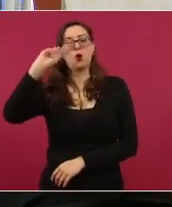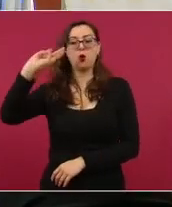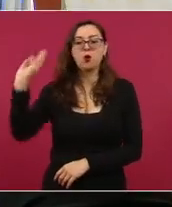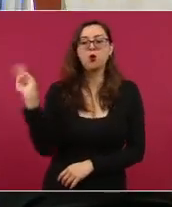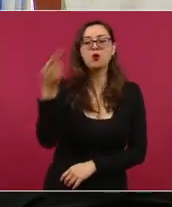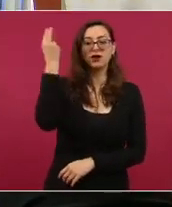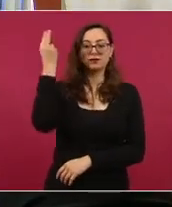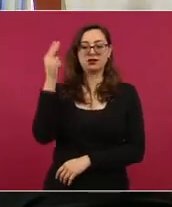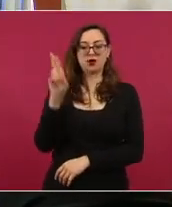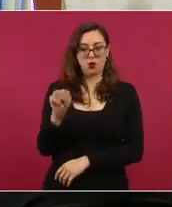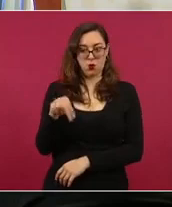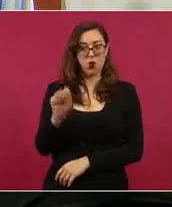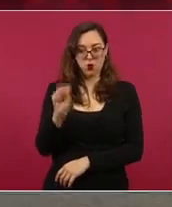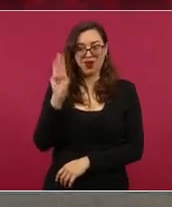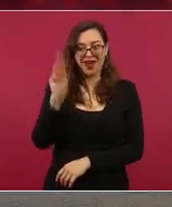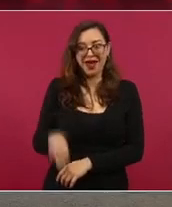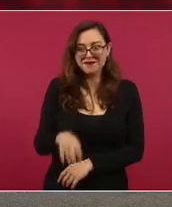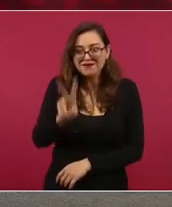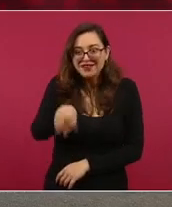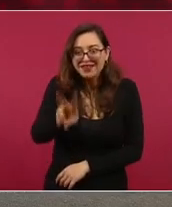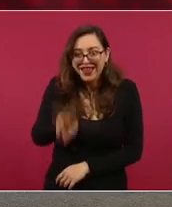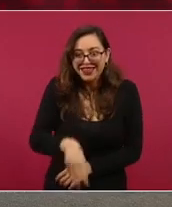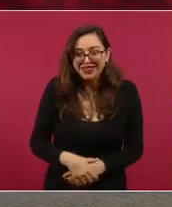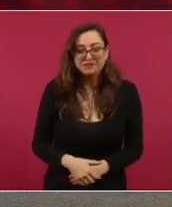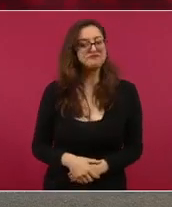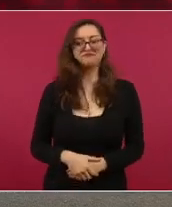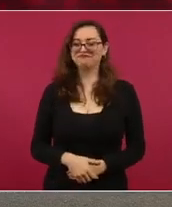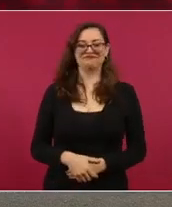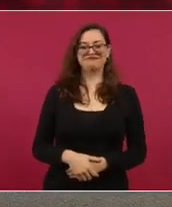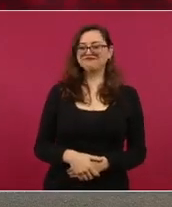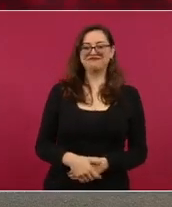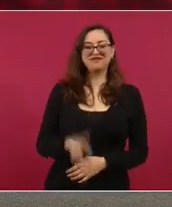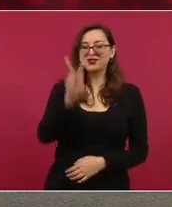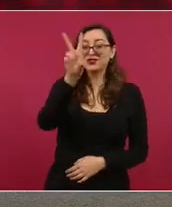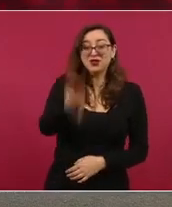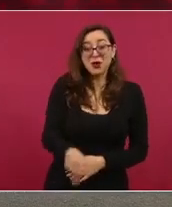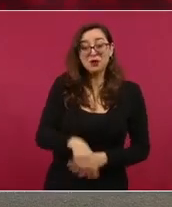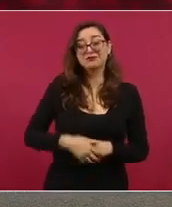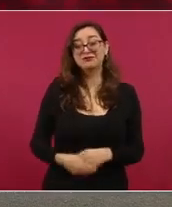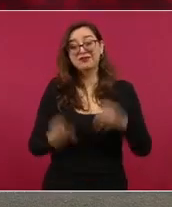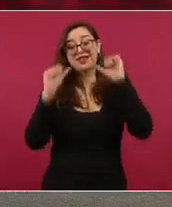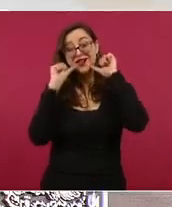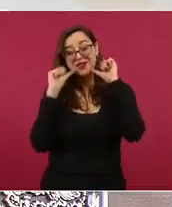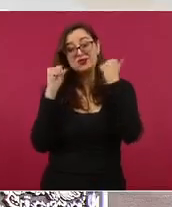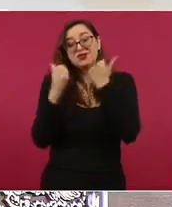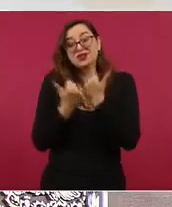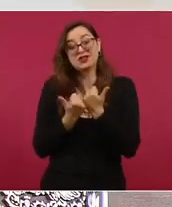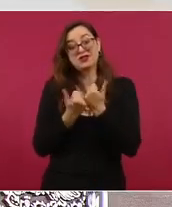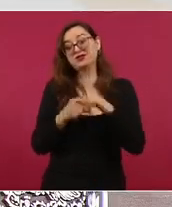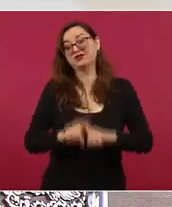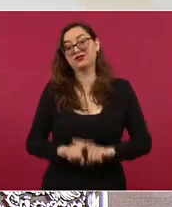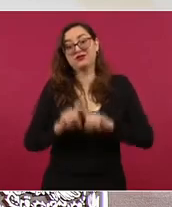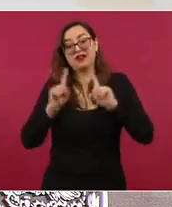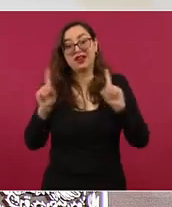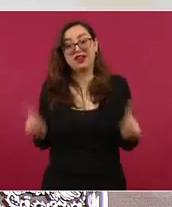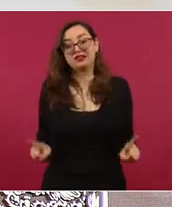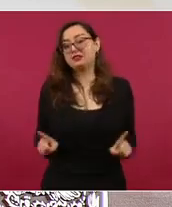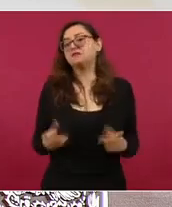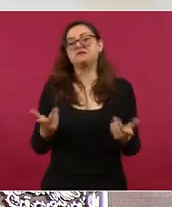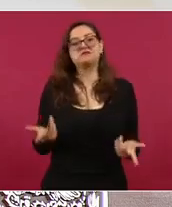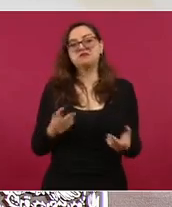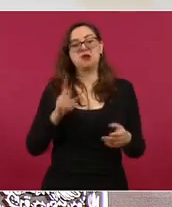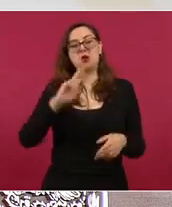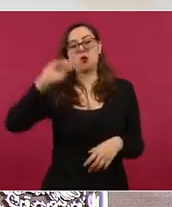Club Universidad Nacional AC, una asociación civil con una personalidad